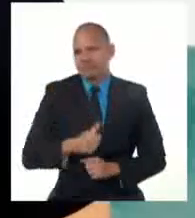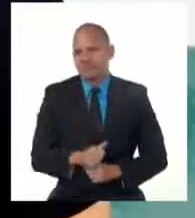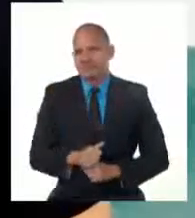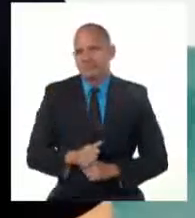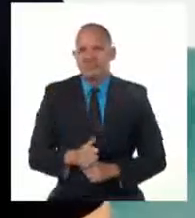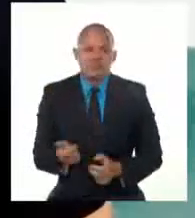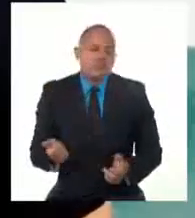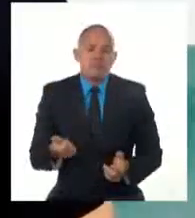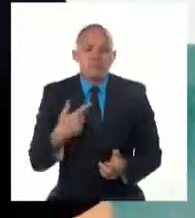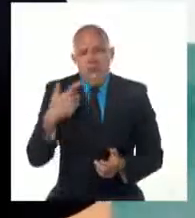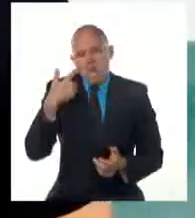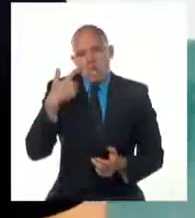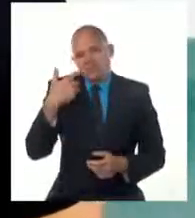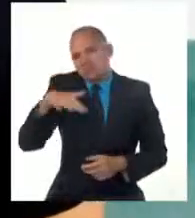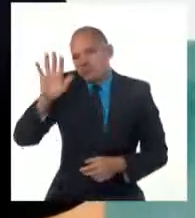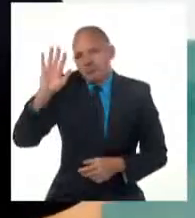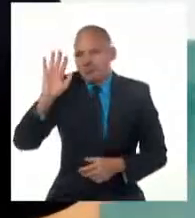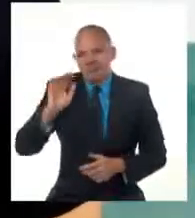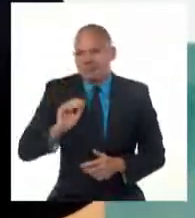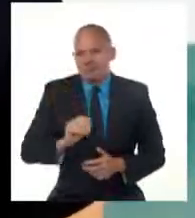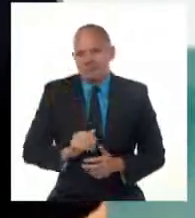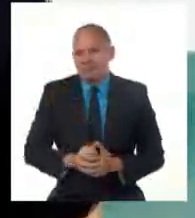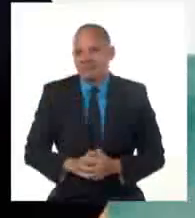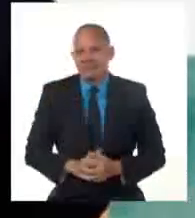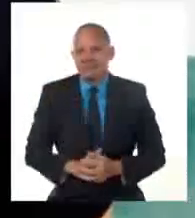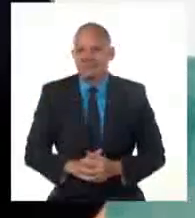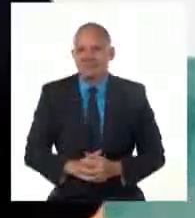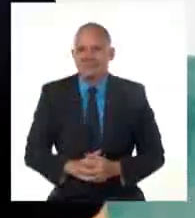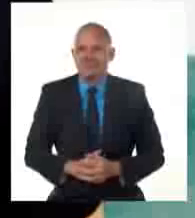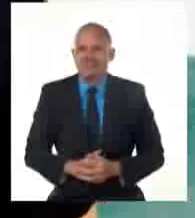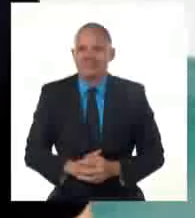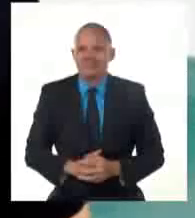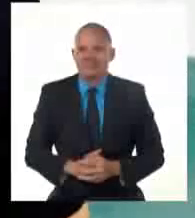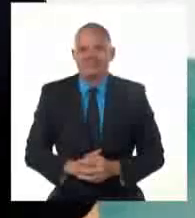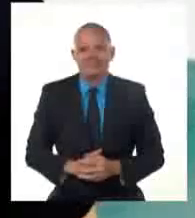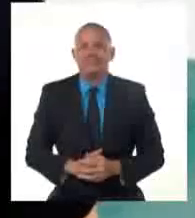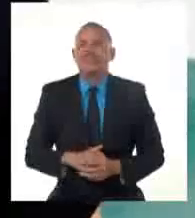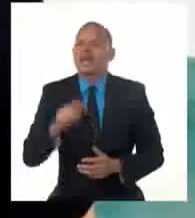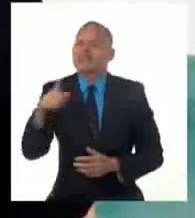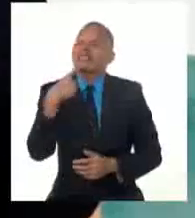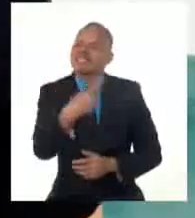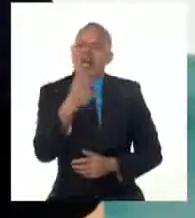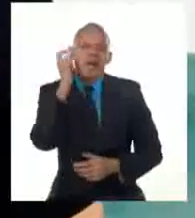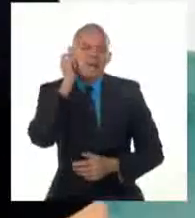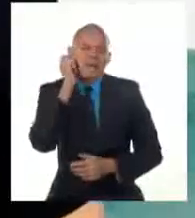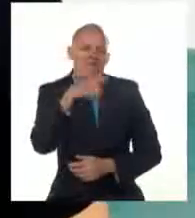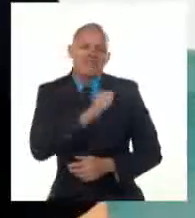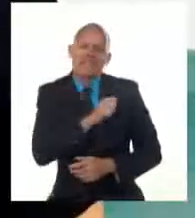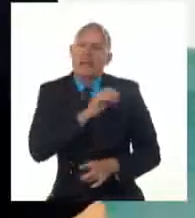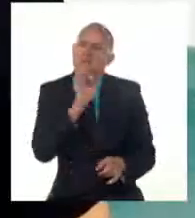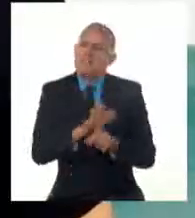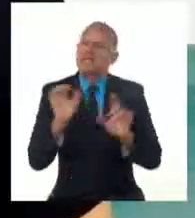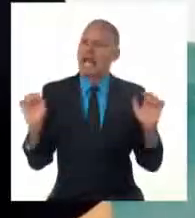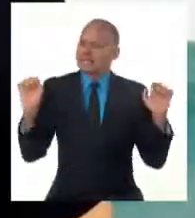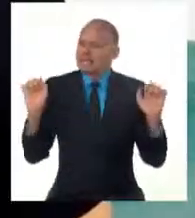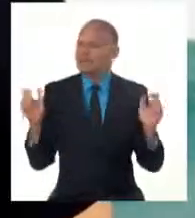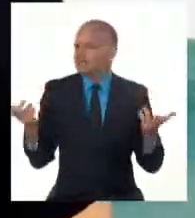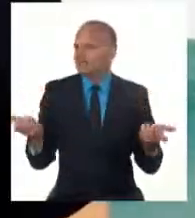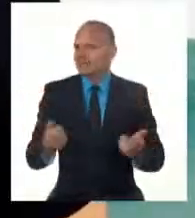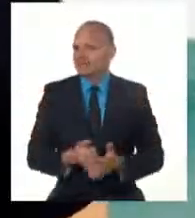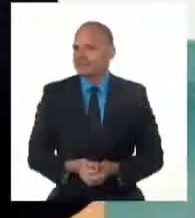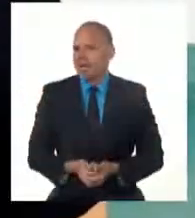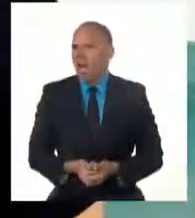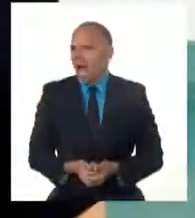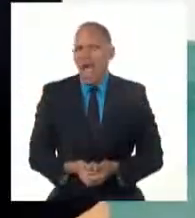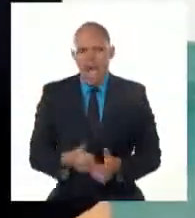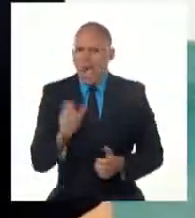vamos para allá y veremos qué logramos. Bueno, ¿algún mensaje para las muchachas que quieran iniciarse en las pesas? Sí, que es un muy